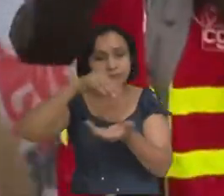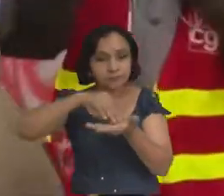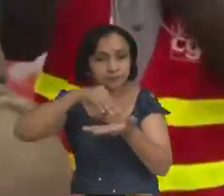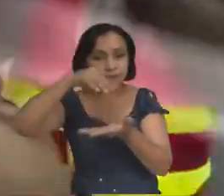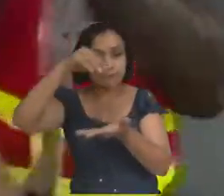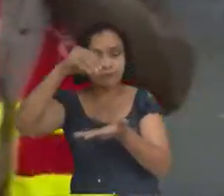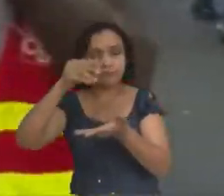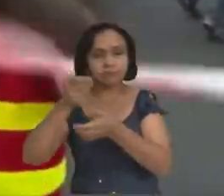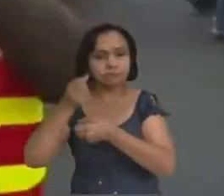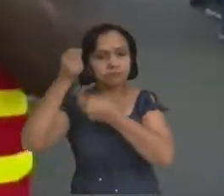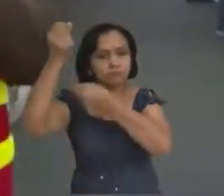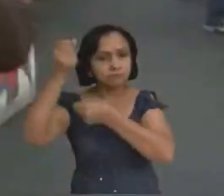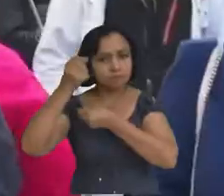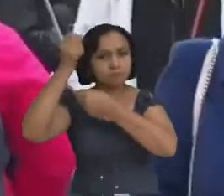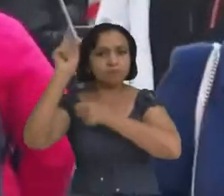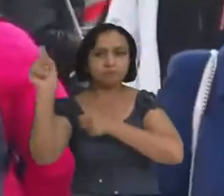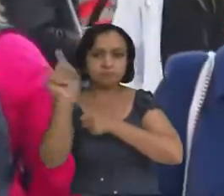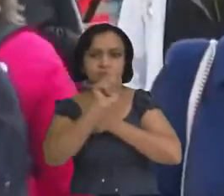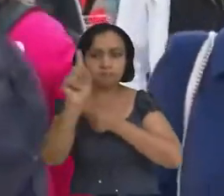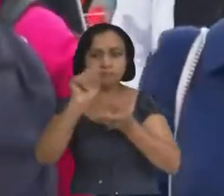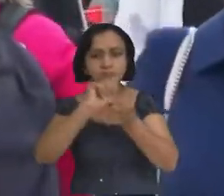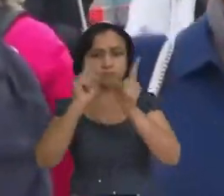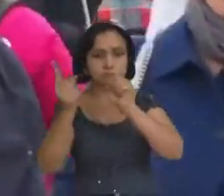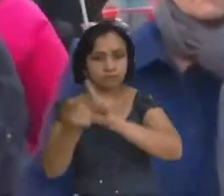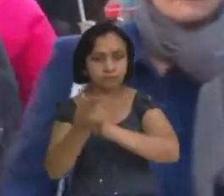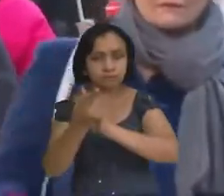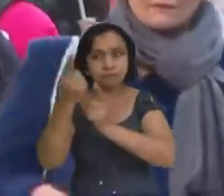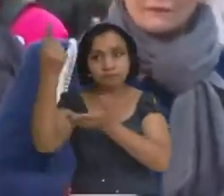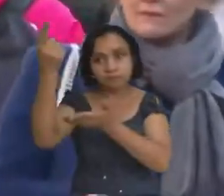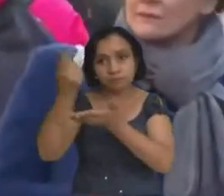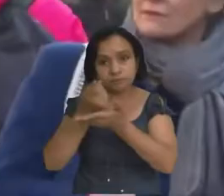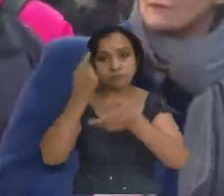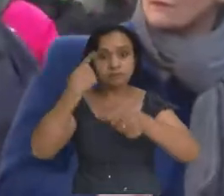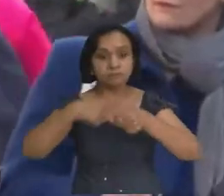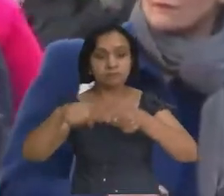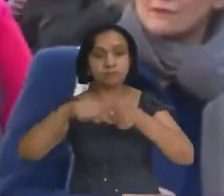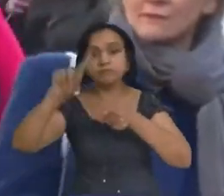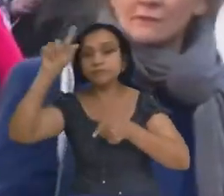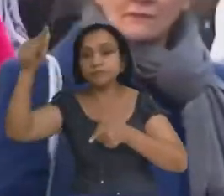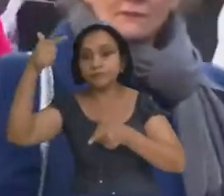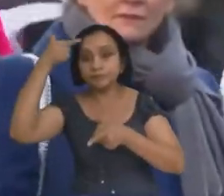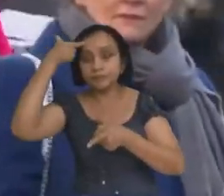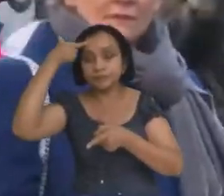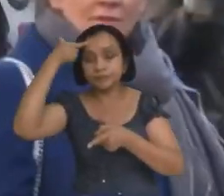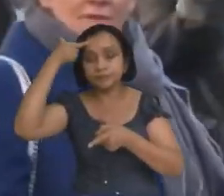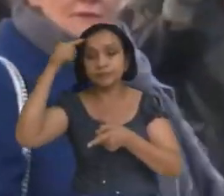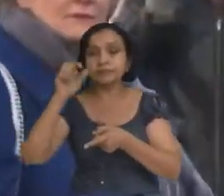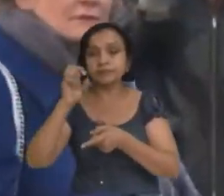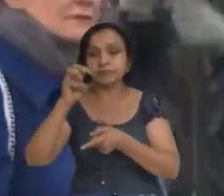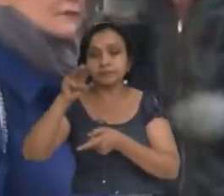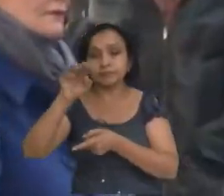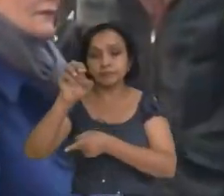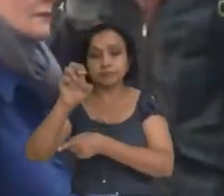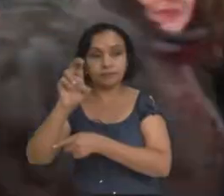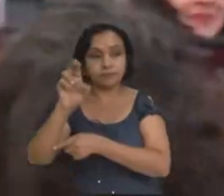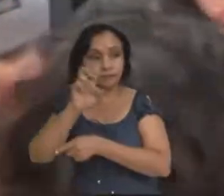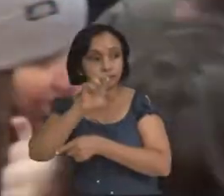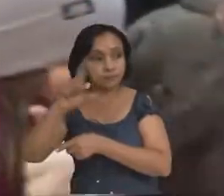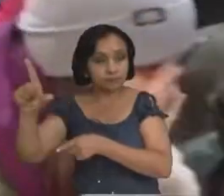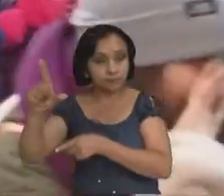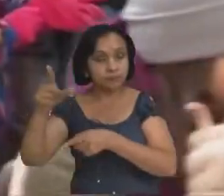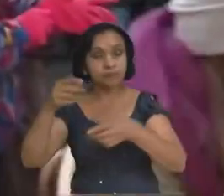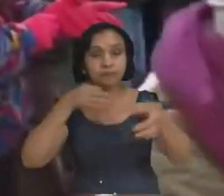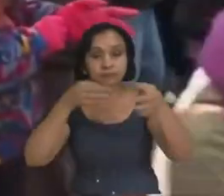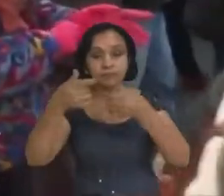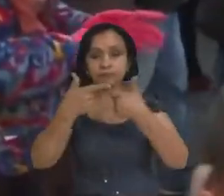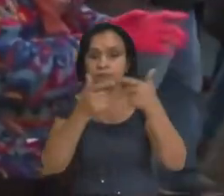de protestas para rechazar la reforma del sistema de pensiones anunciado por el gobierno de Emmanuel Macron. Los sindicatos